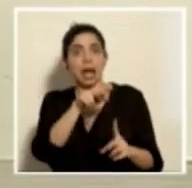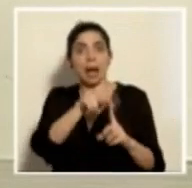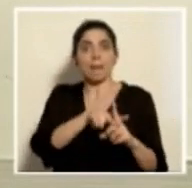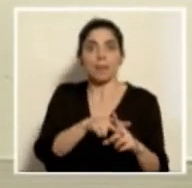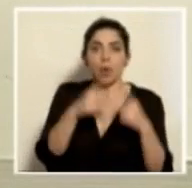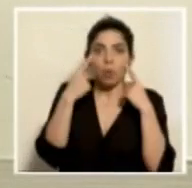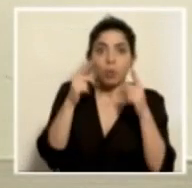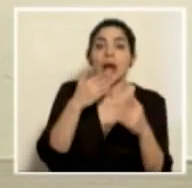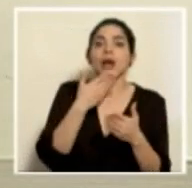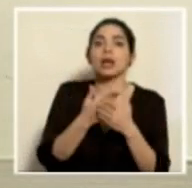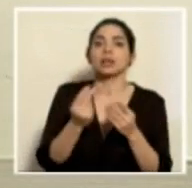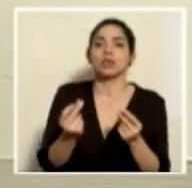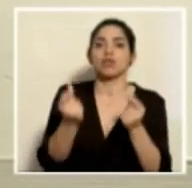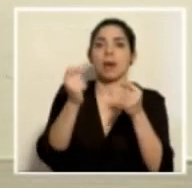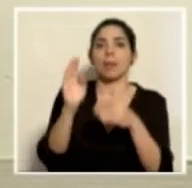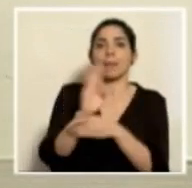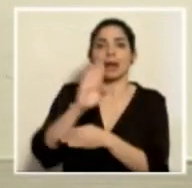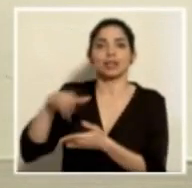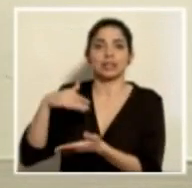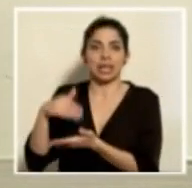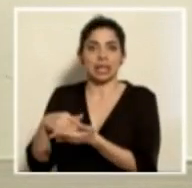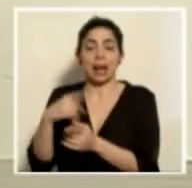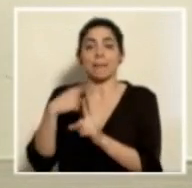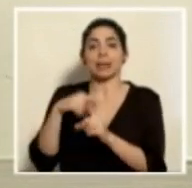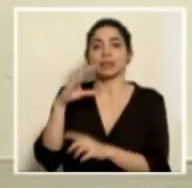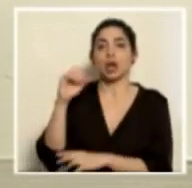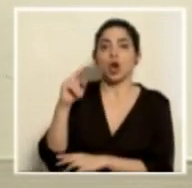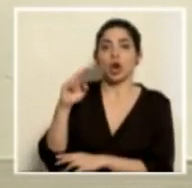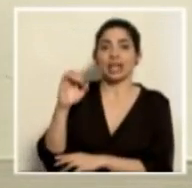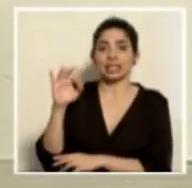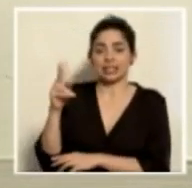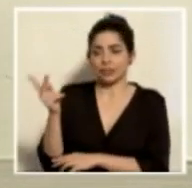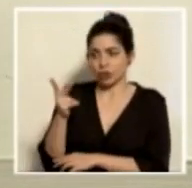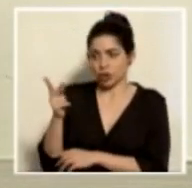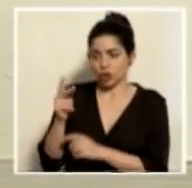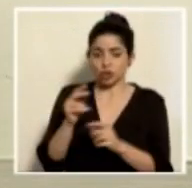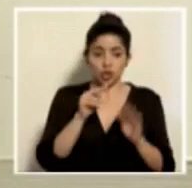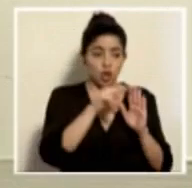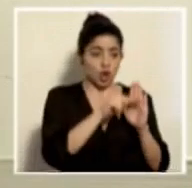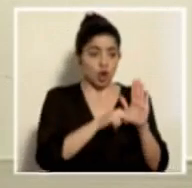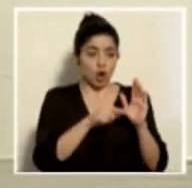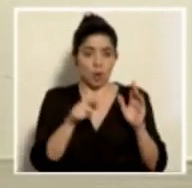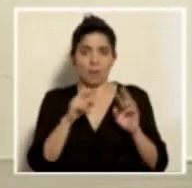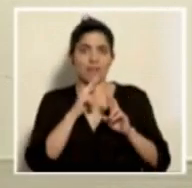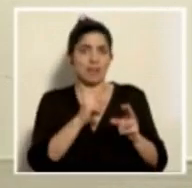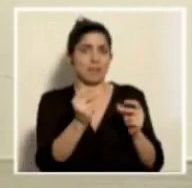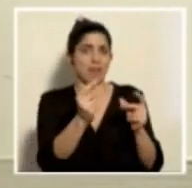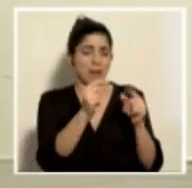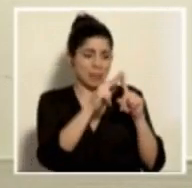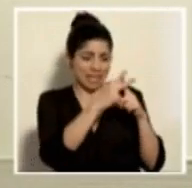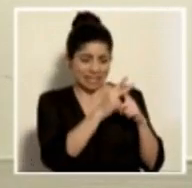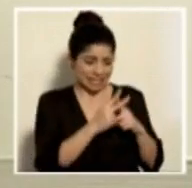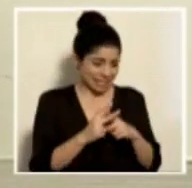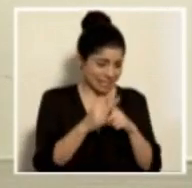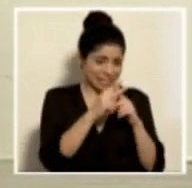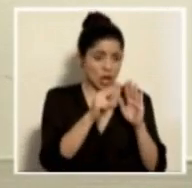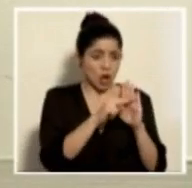también por la acción rápida del Banco Central y de CONACYF, readecuando la normativa, reaccionando hasta esta situación.